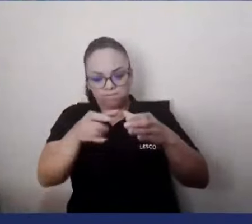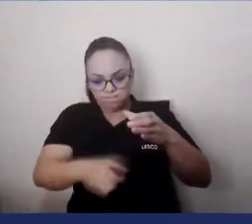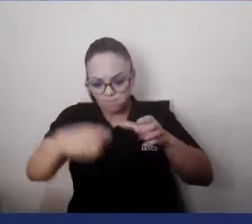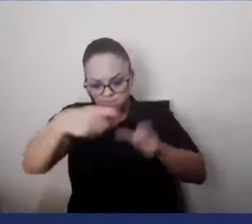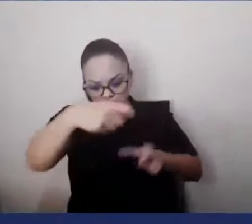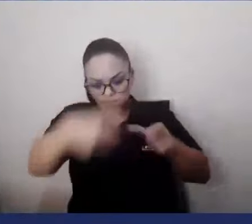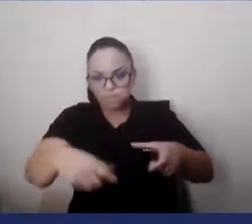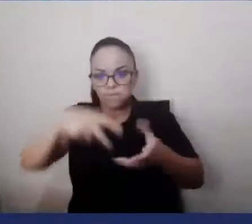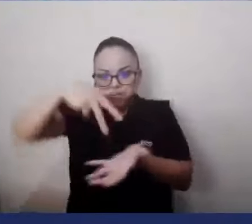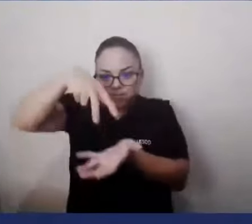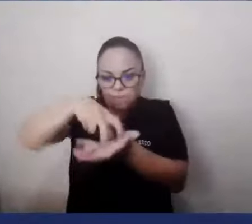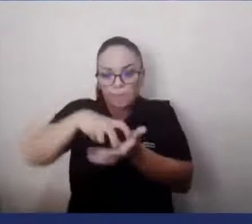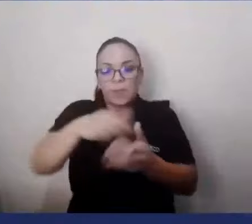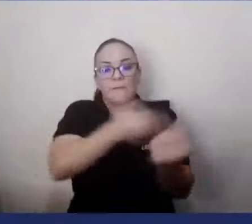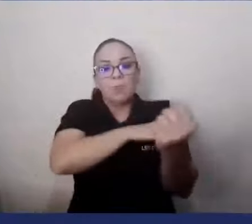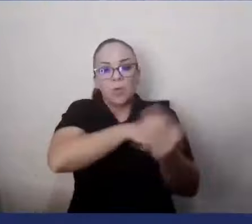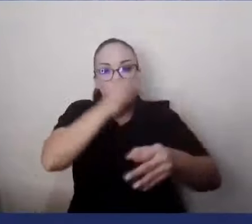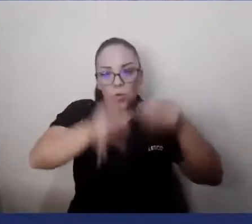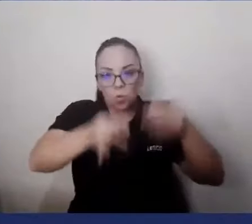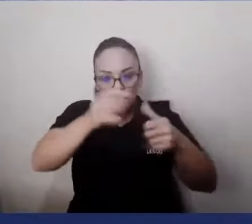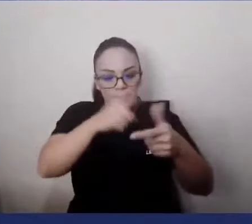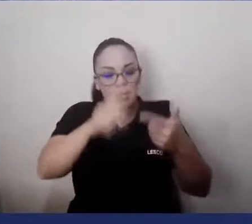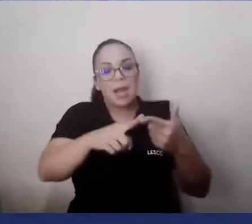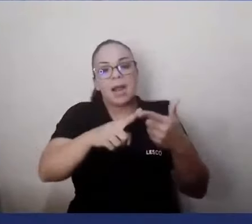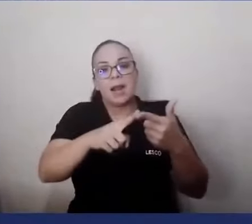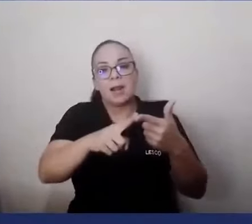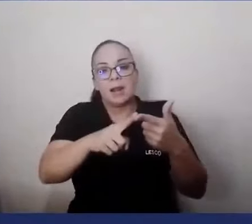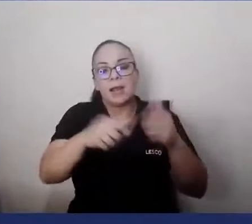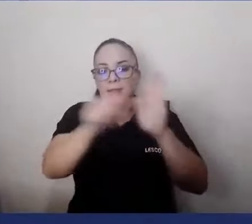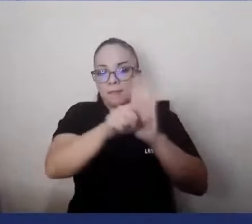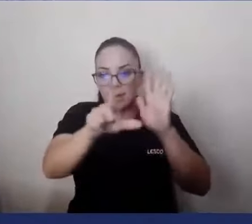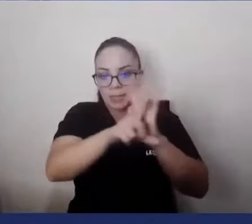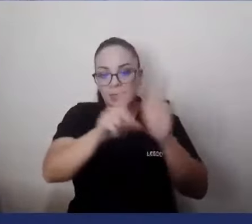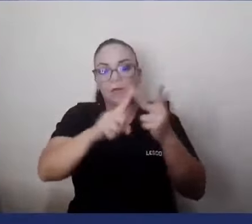poder legislativo y el poder ejecutivo.